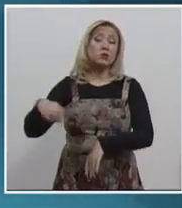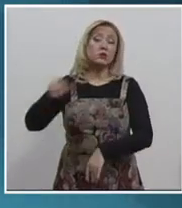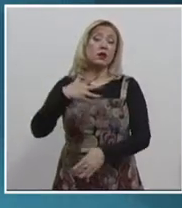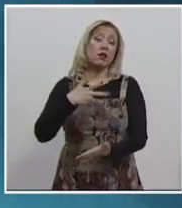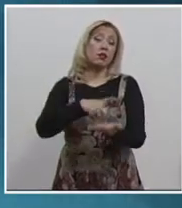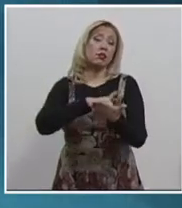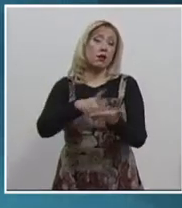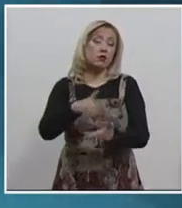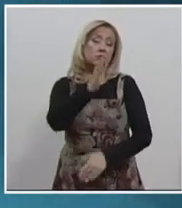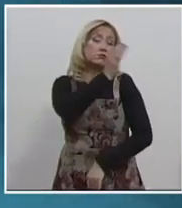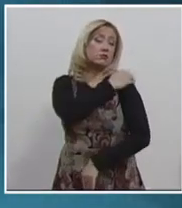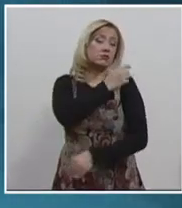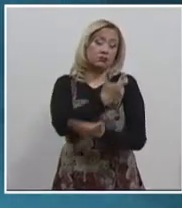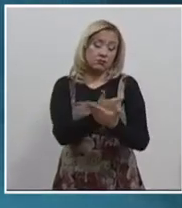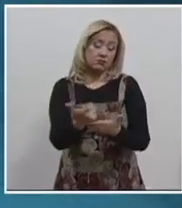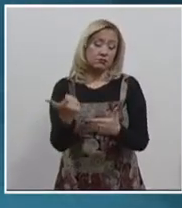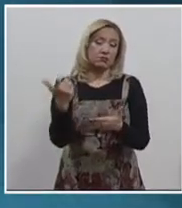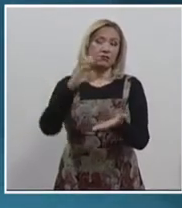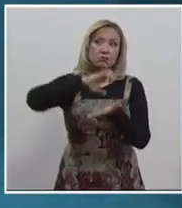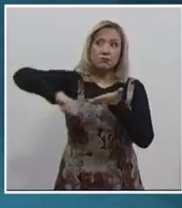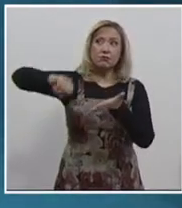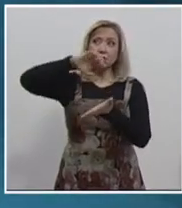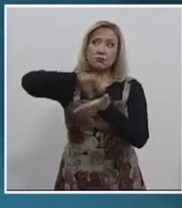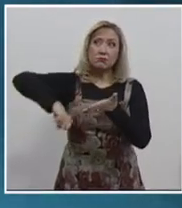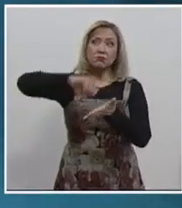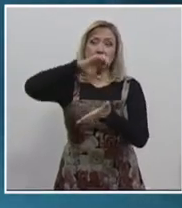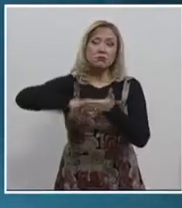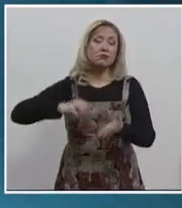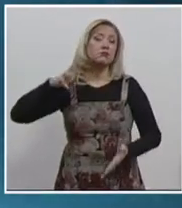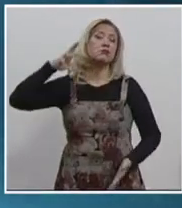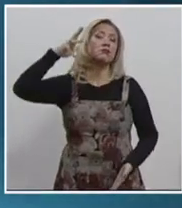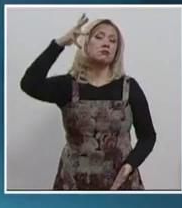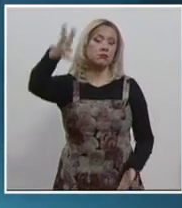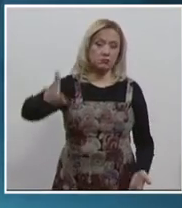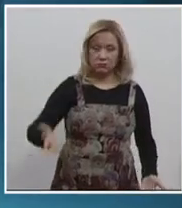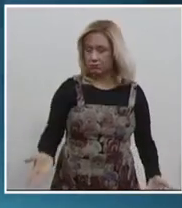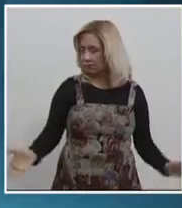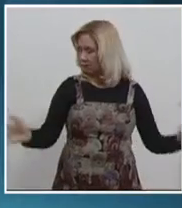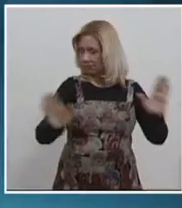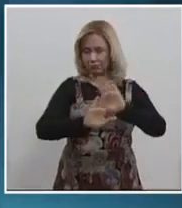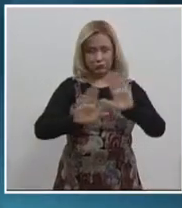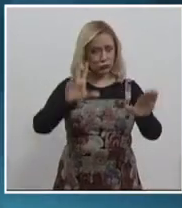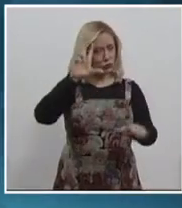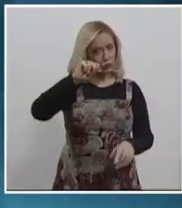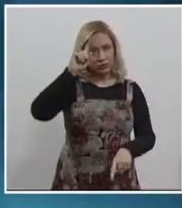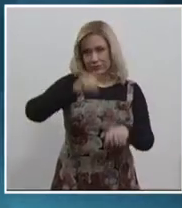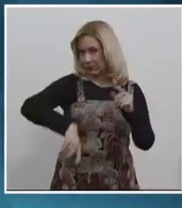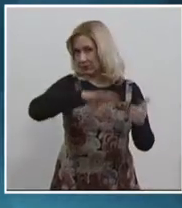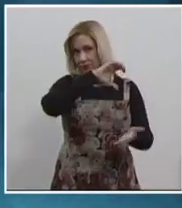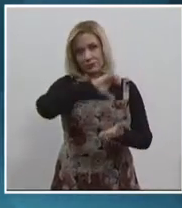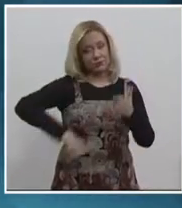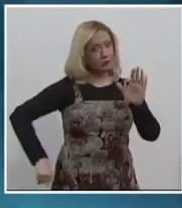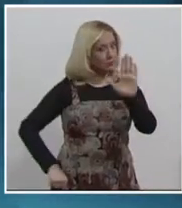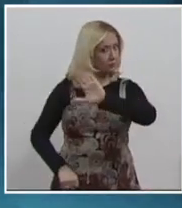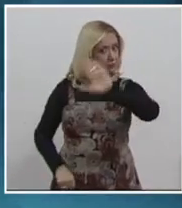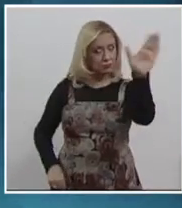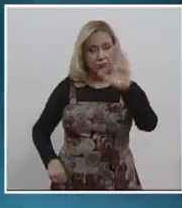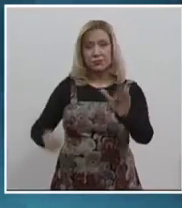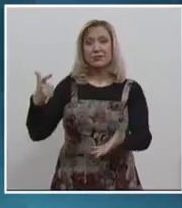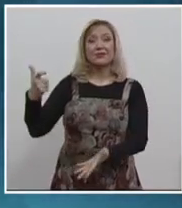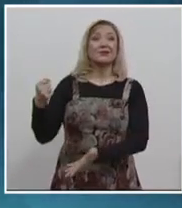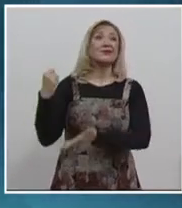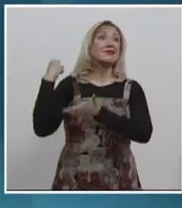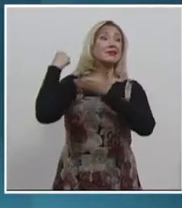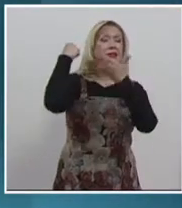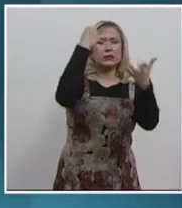en las condiciones generales de trabajo. La medida impide la extinción de los mencionados fideicomisos y que no se haga entrega de los fondos y